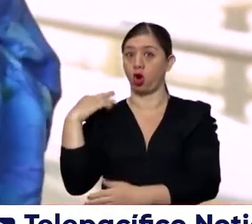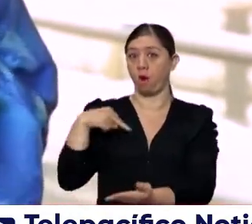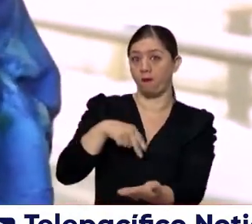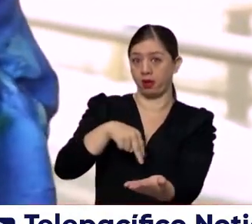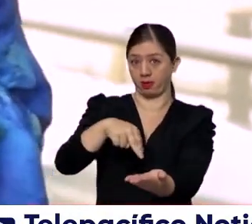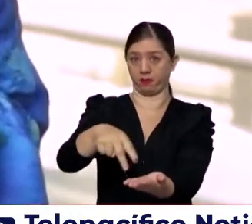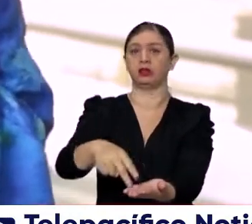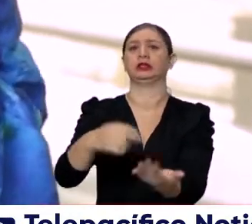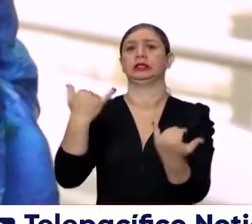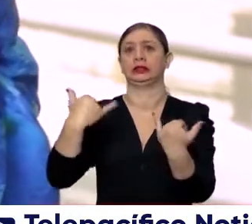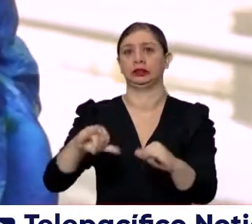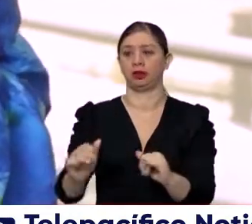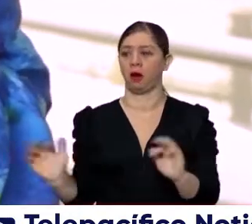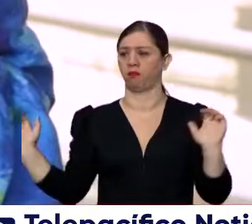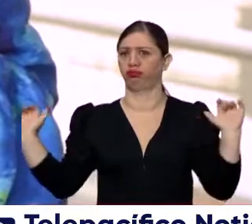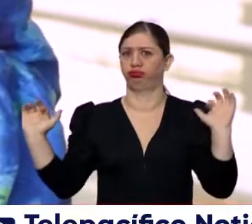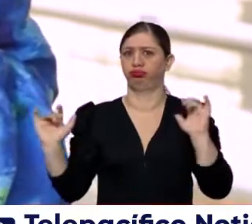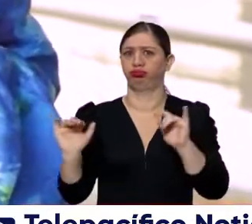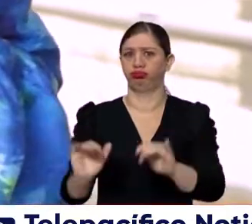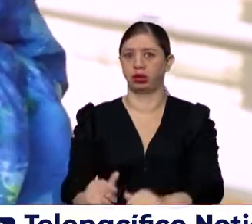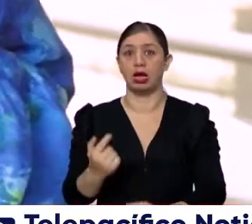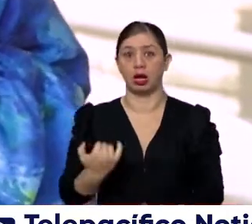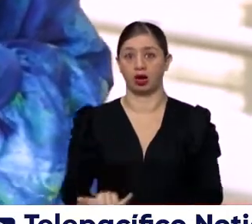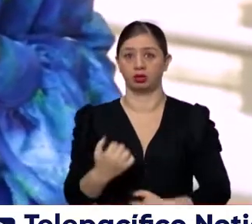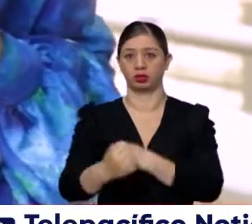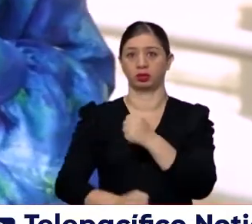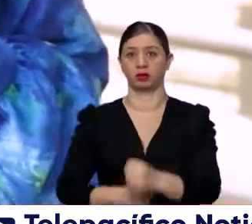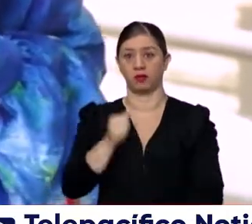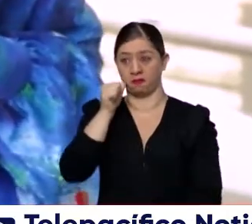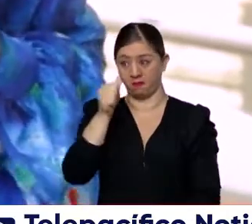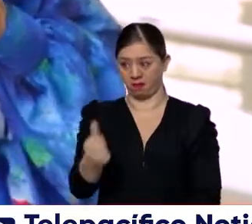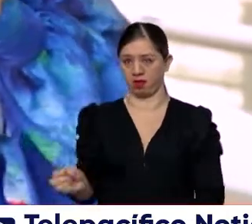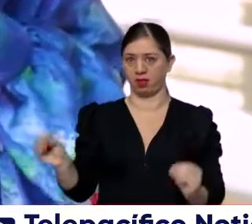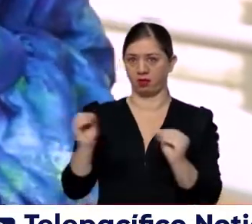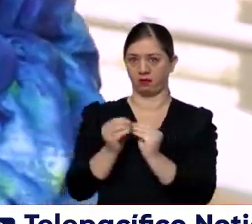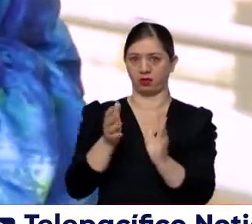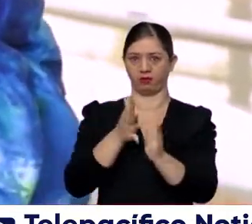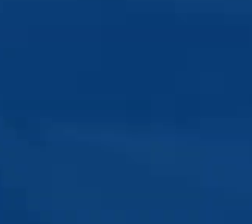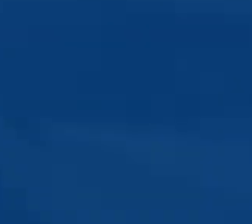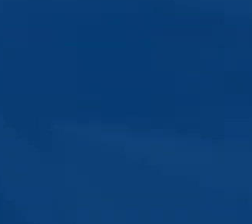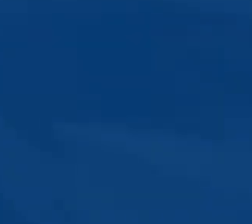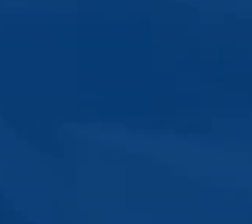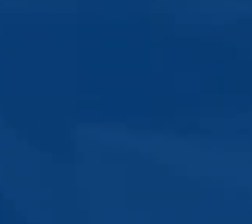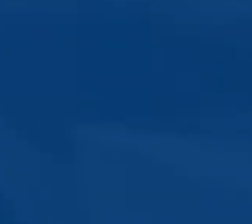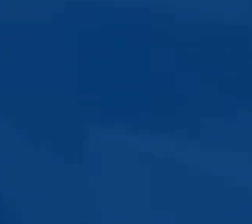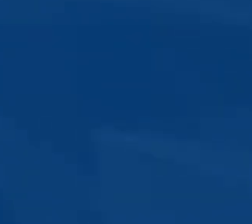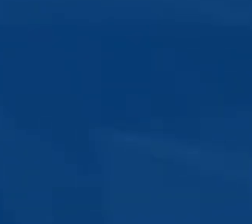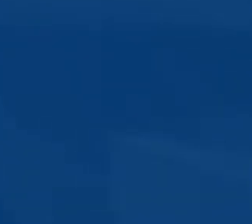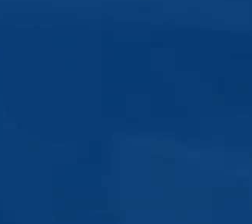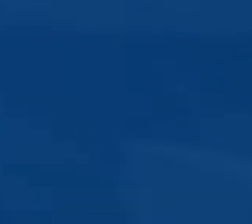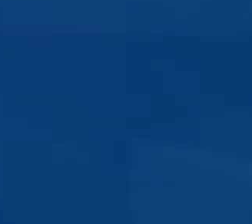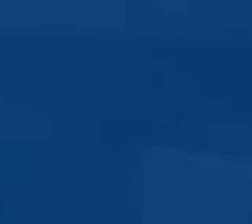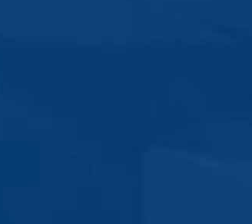Américas ya batieron un récord de asistencia en este año. Nos vemos mañana para más información de esta importante feria.